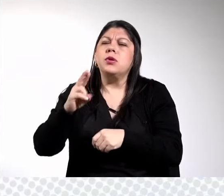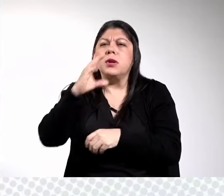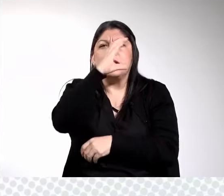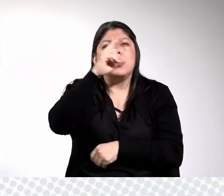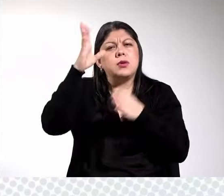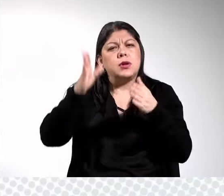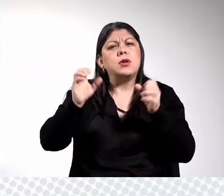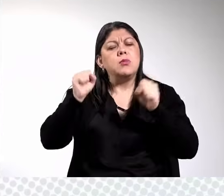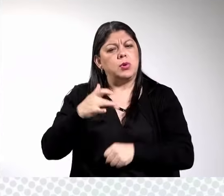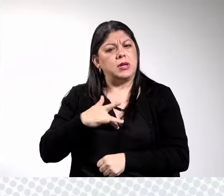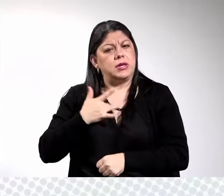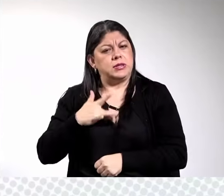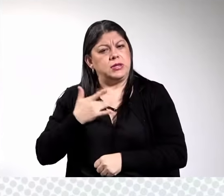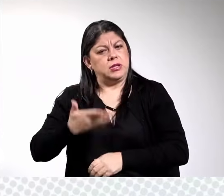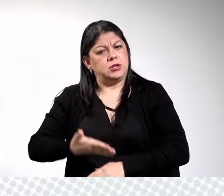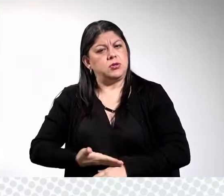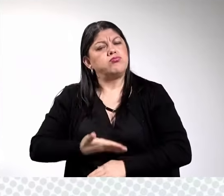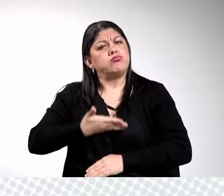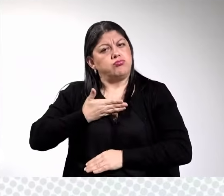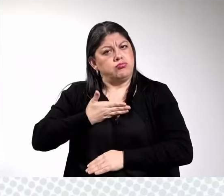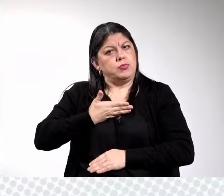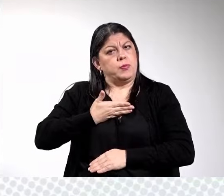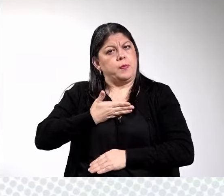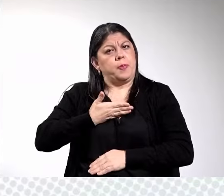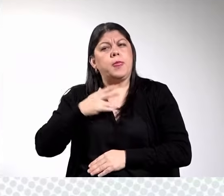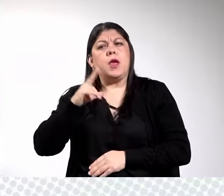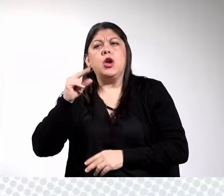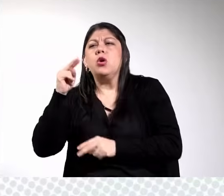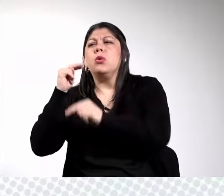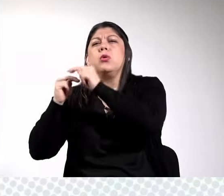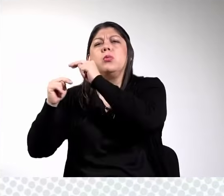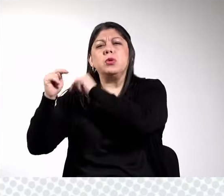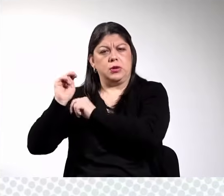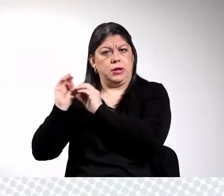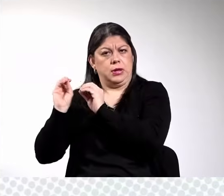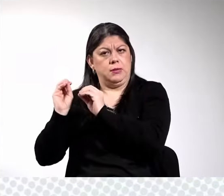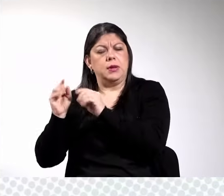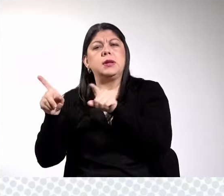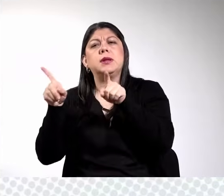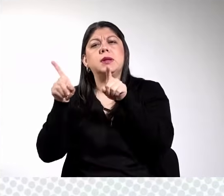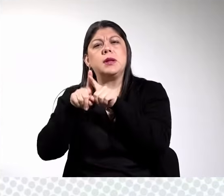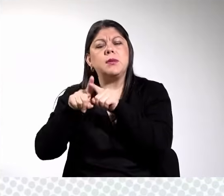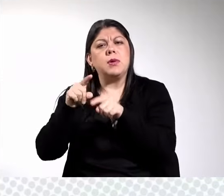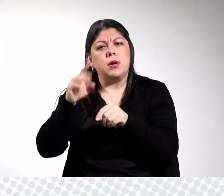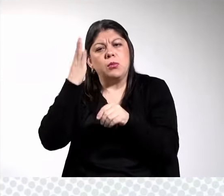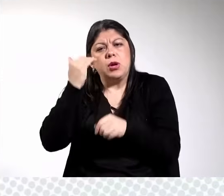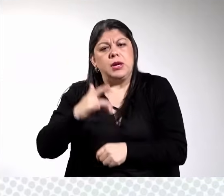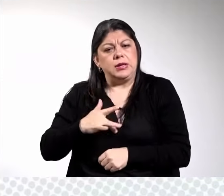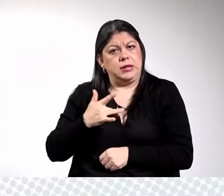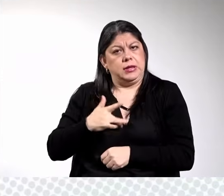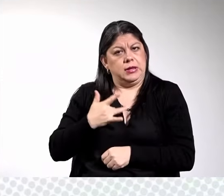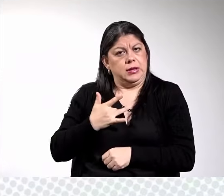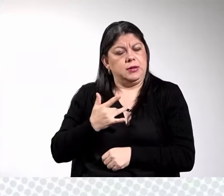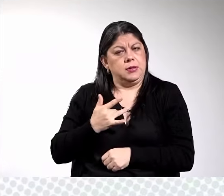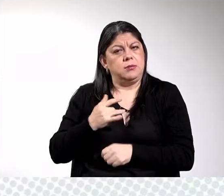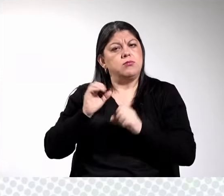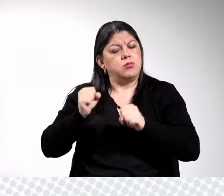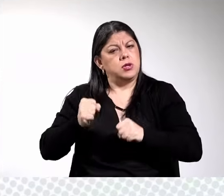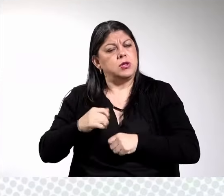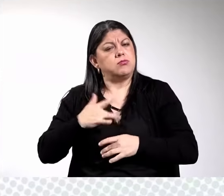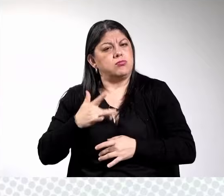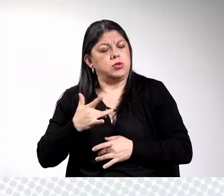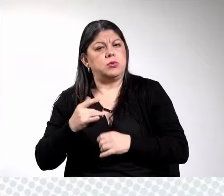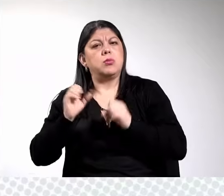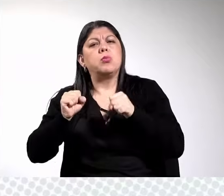sintiéndose orgulloso, pero no por una retórica, no por una historia, sino porque se siente de verdad y porque tiene